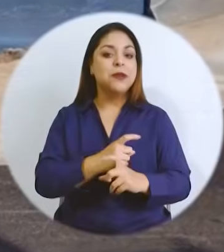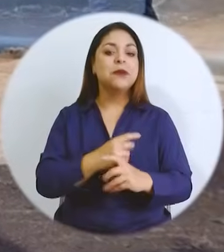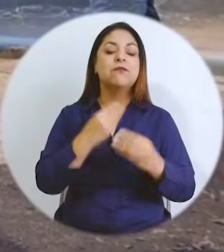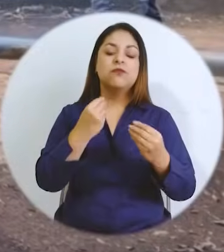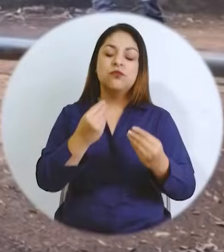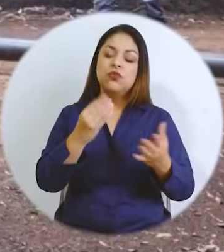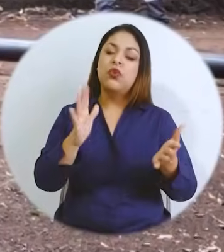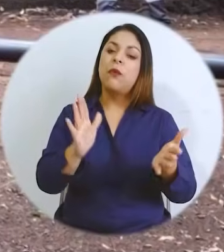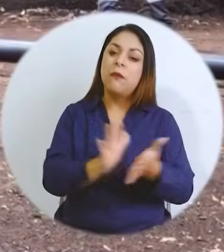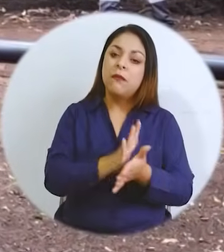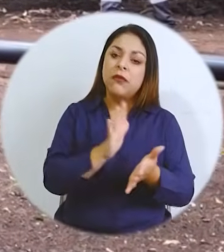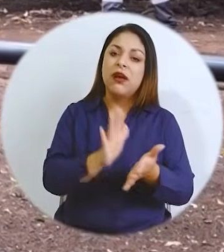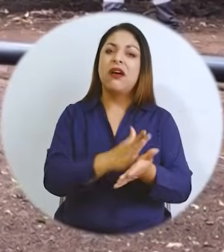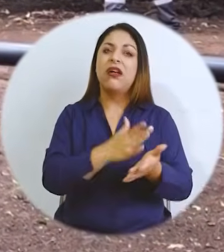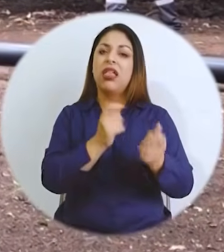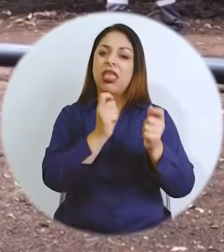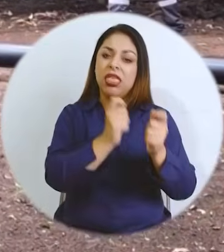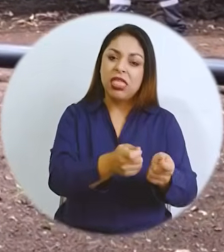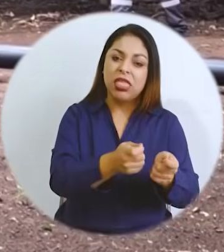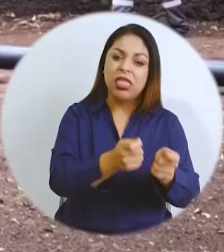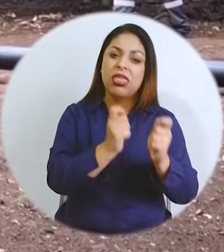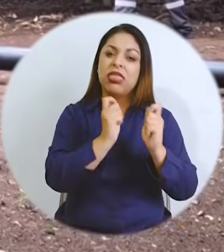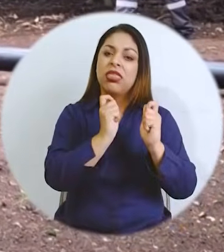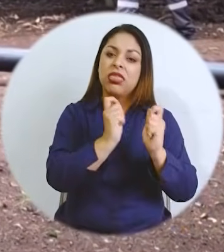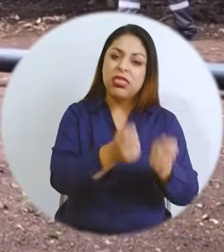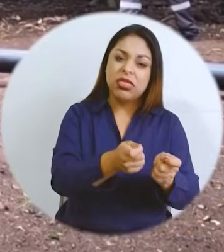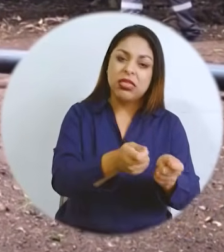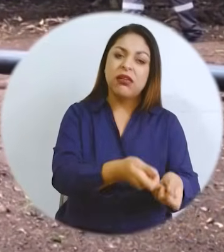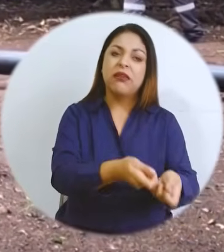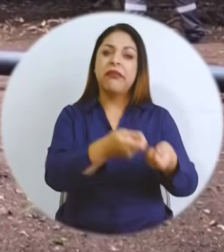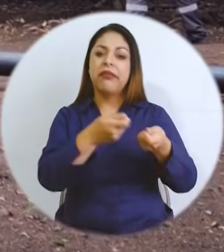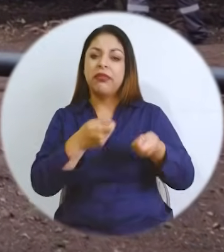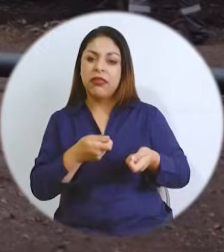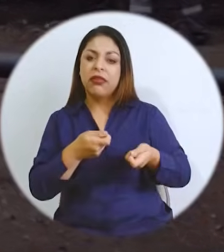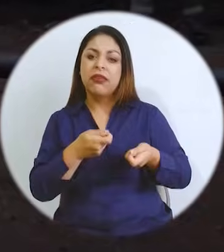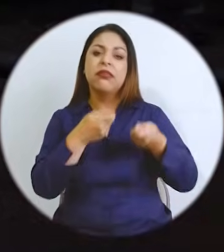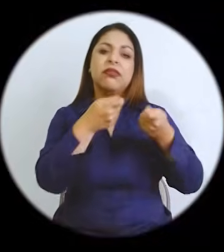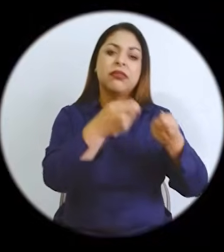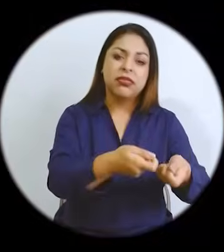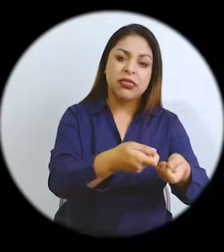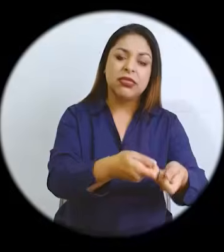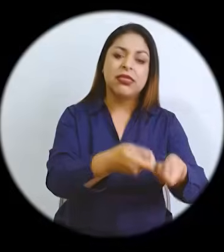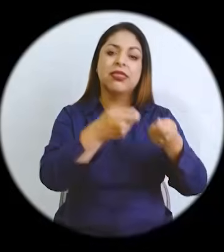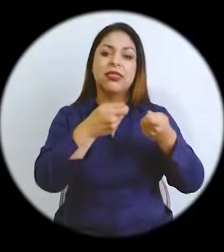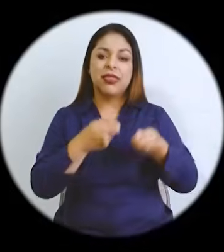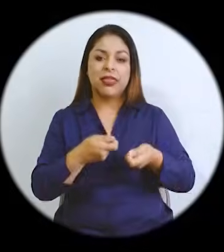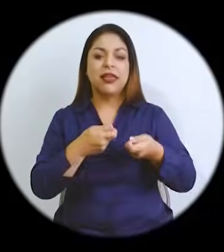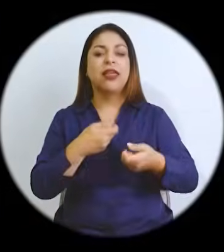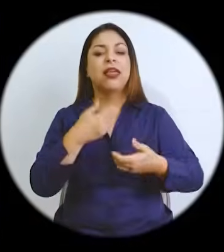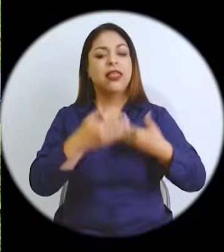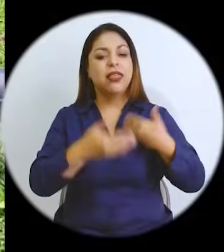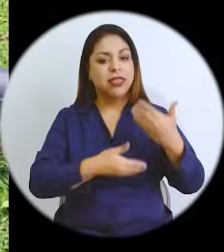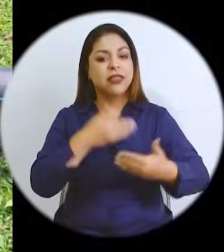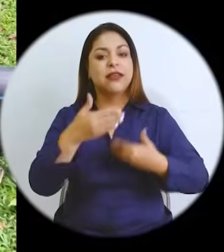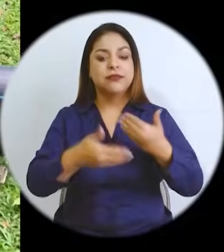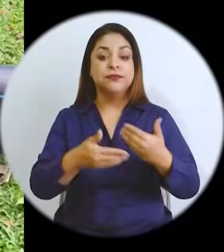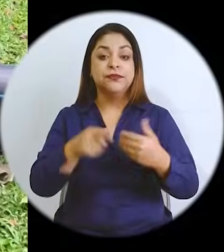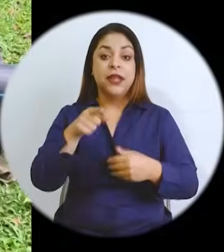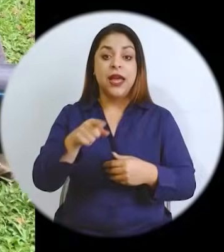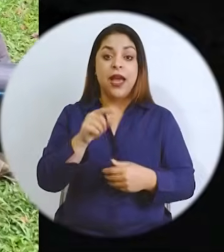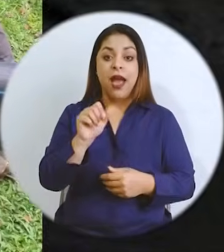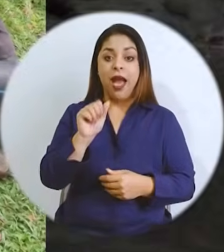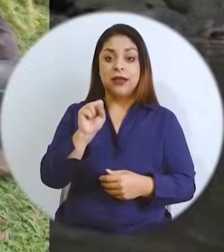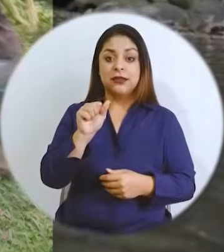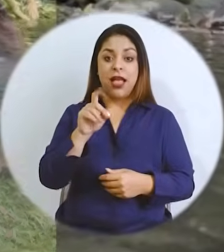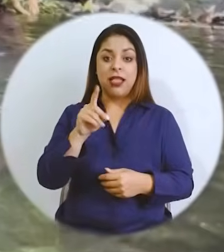en mucho trámite burocrático, en papeles van, en papeles vienen, Y, y las hadas,